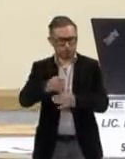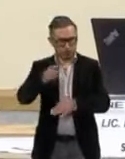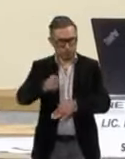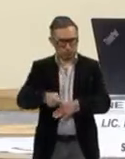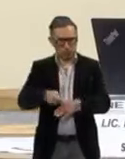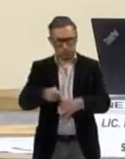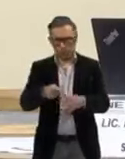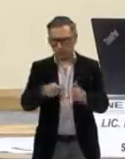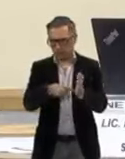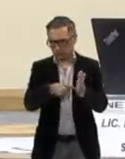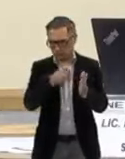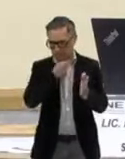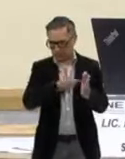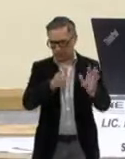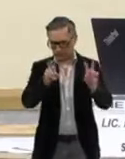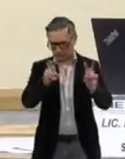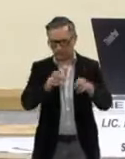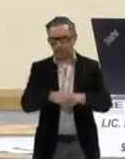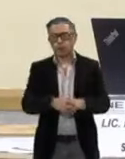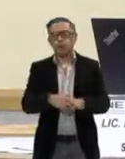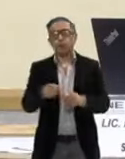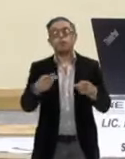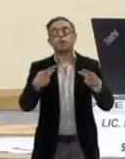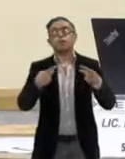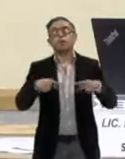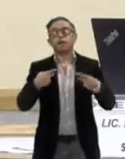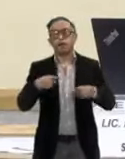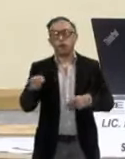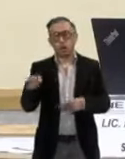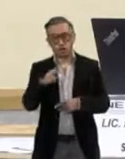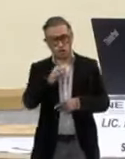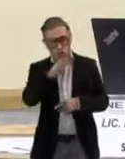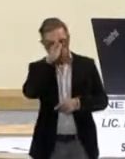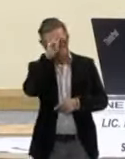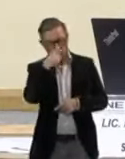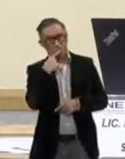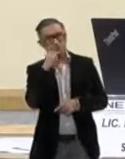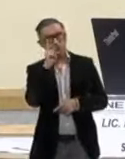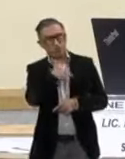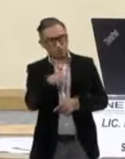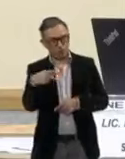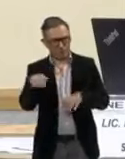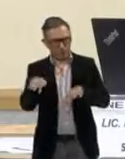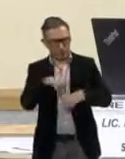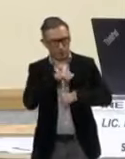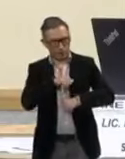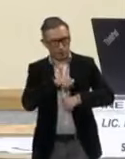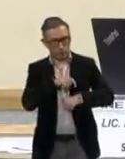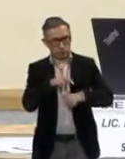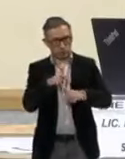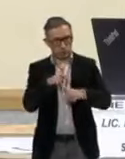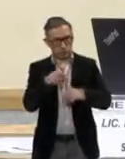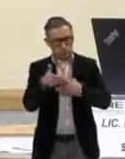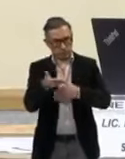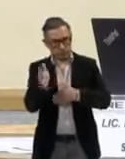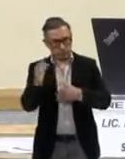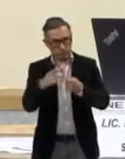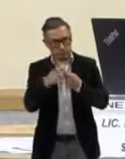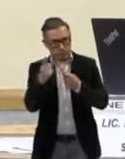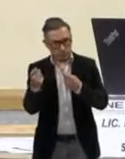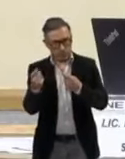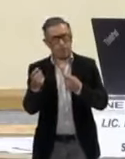para el caso de que la persona que josa haya sido cesada de sus funciones la medida cautelar tendrá una